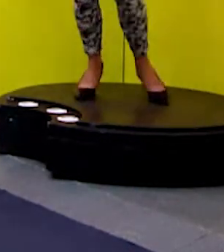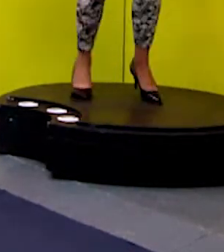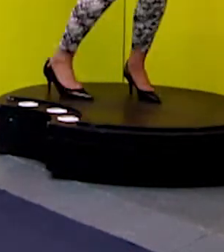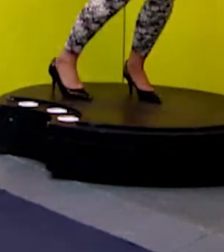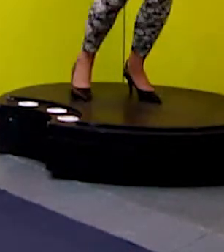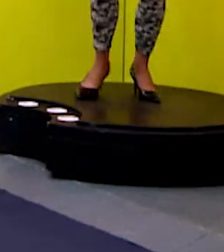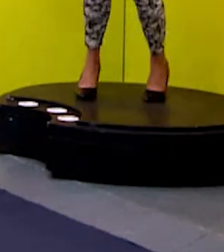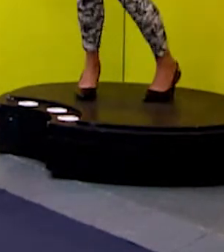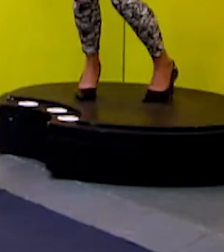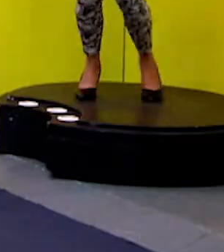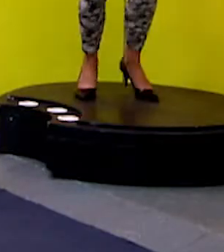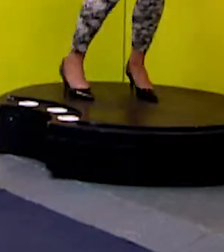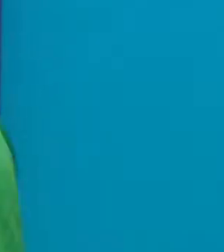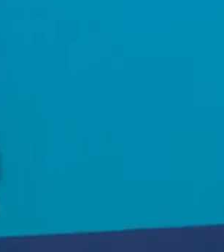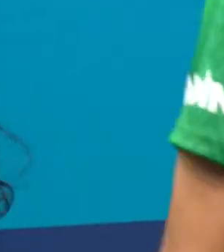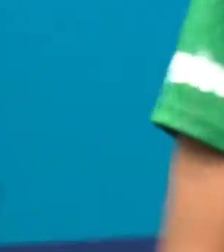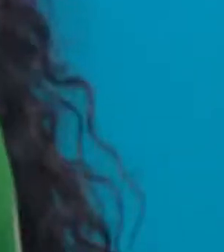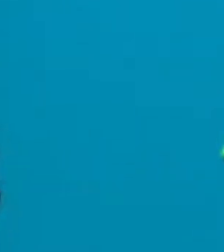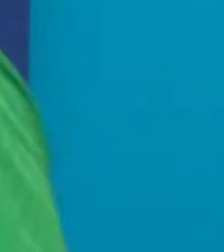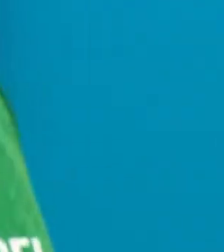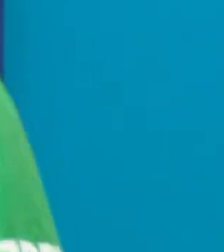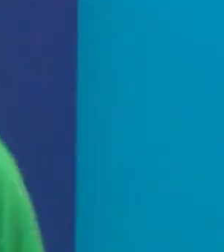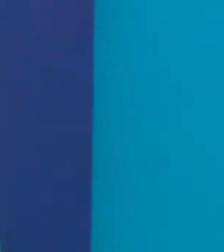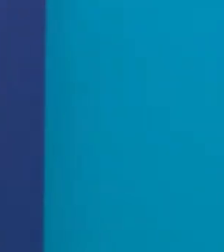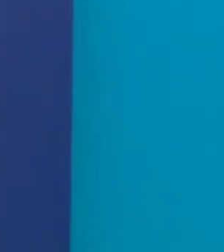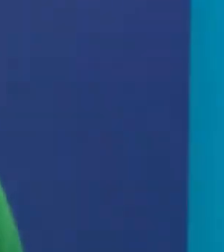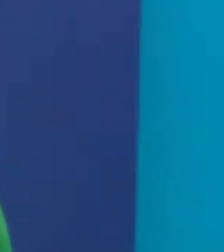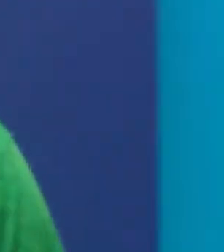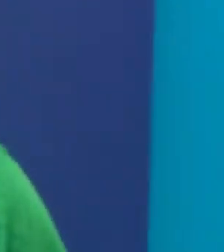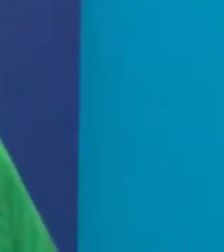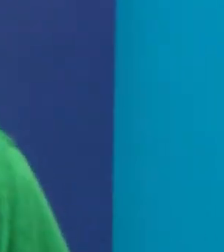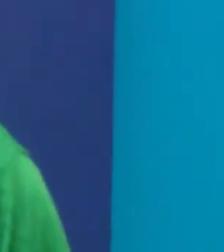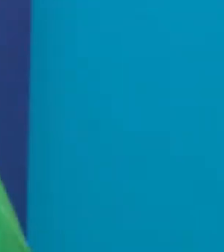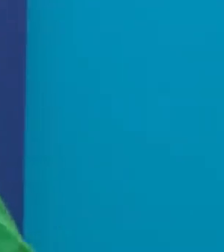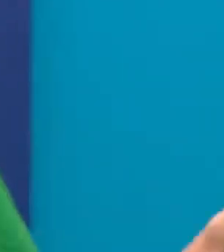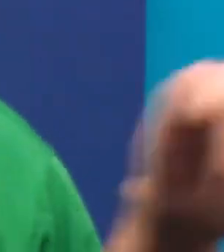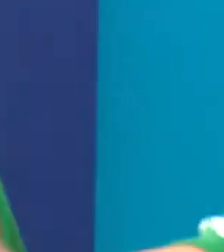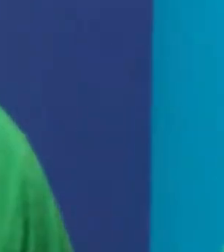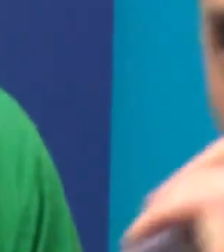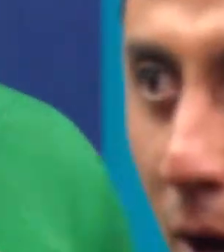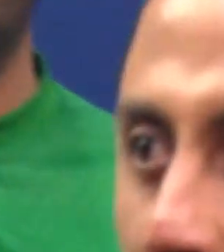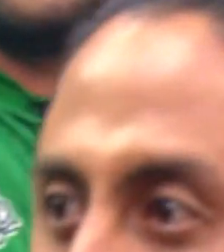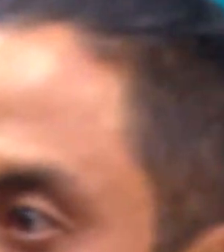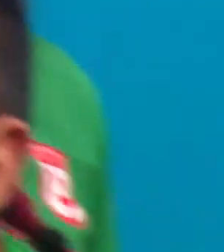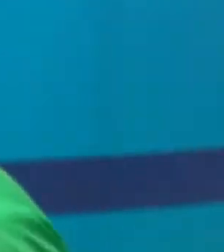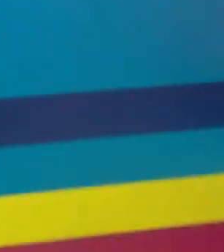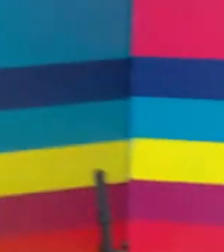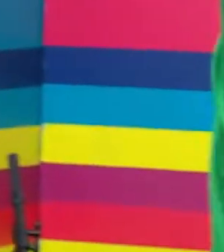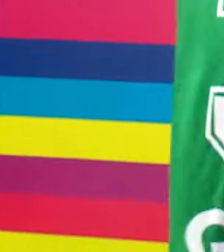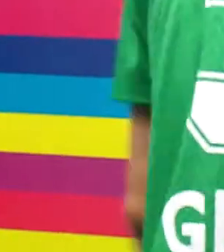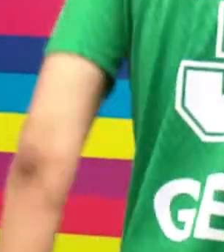Afilador. Al andino en la casa Tony Boom.